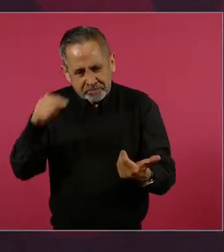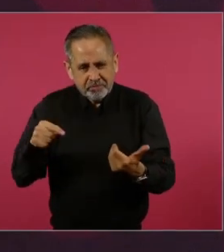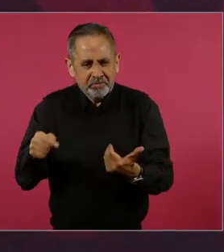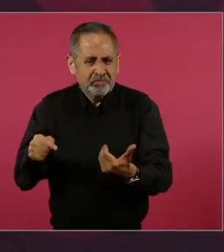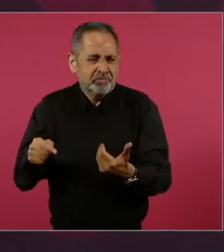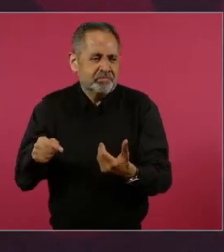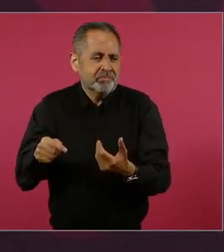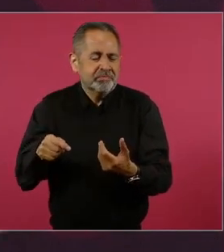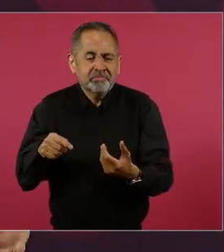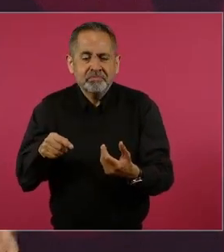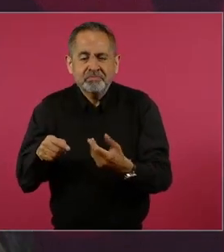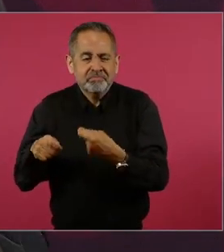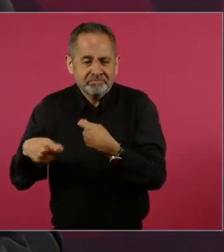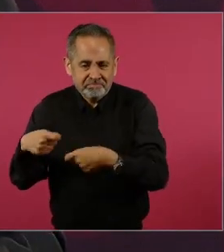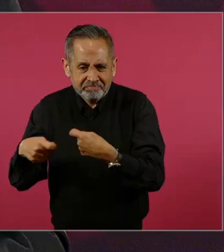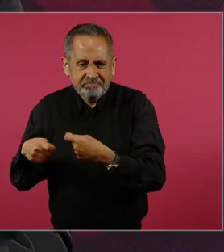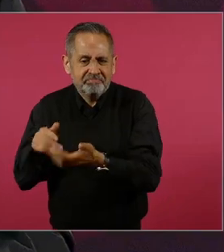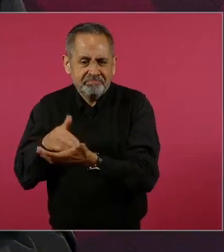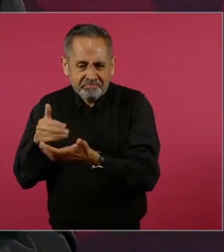orgánica de la no orgánica,